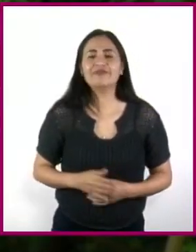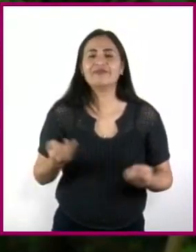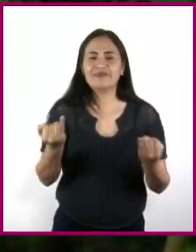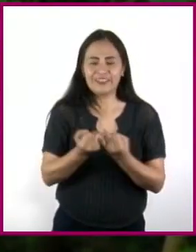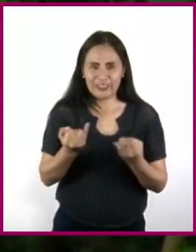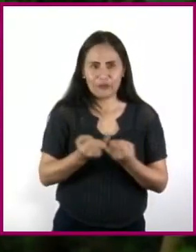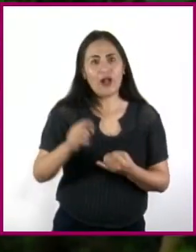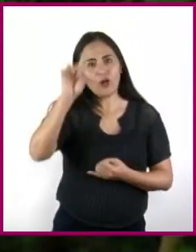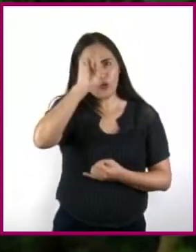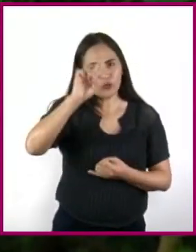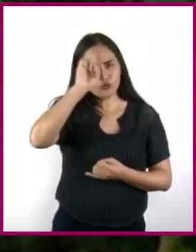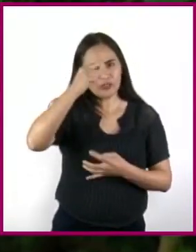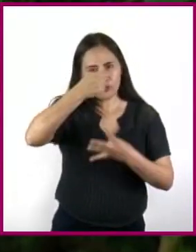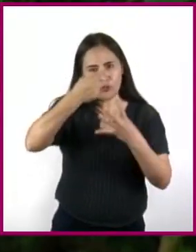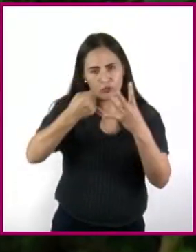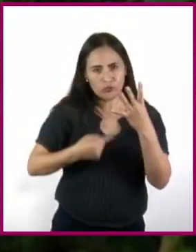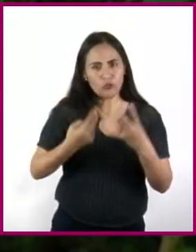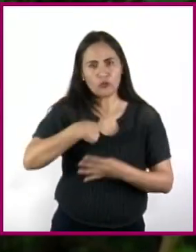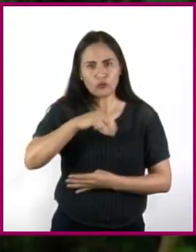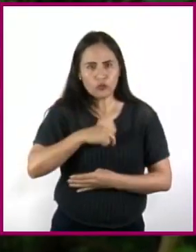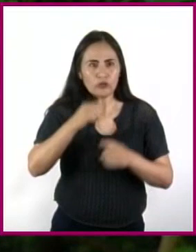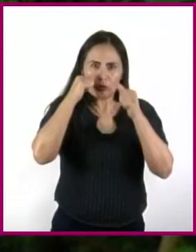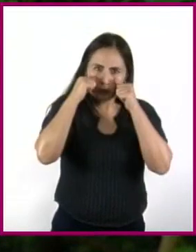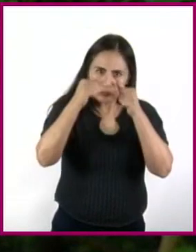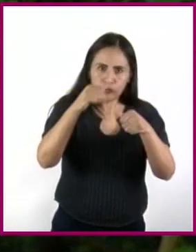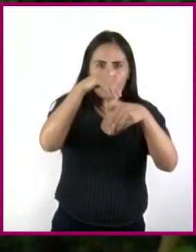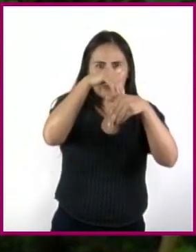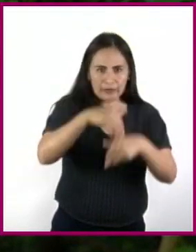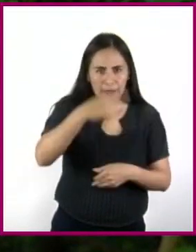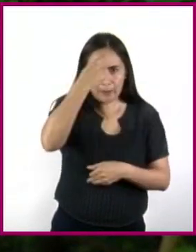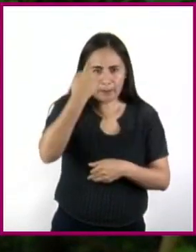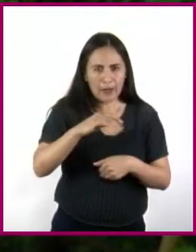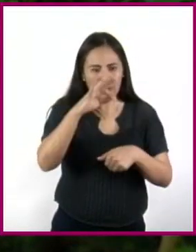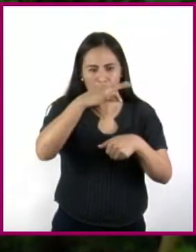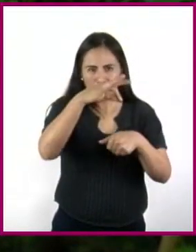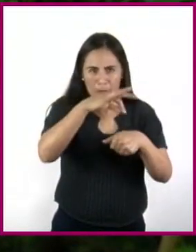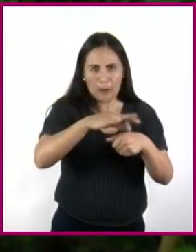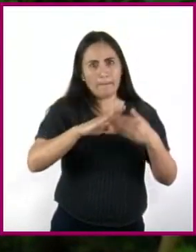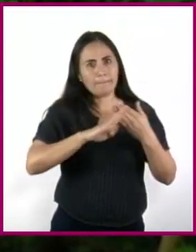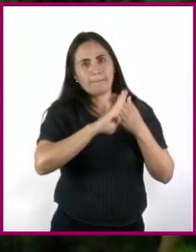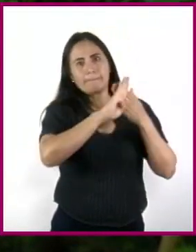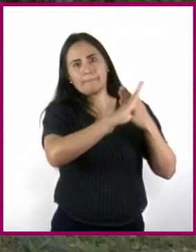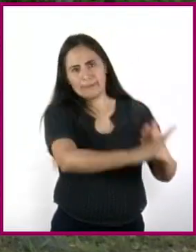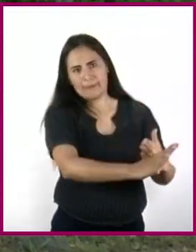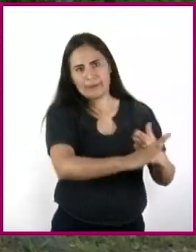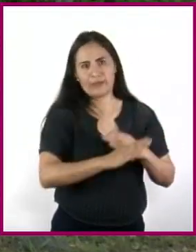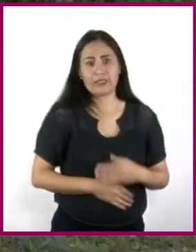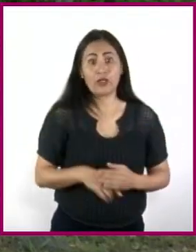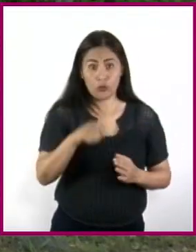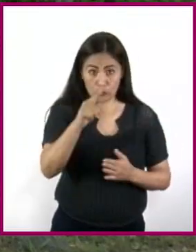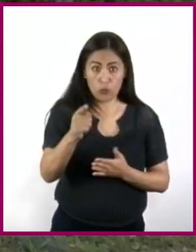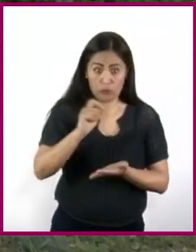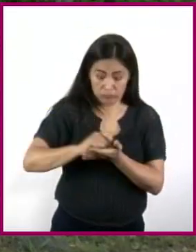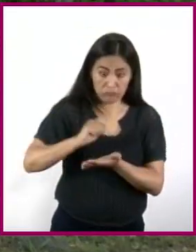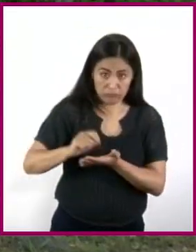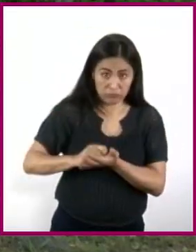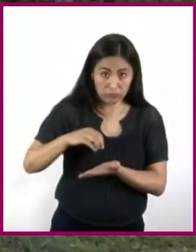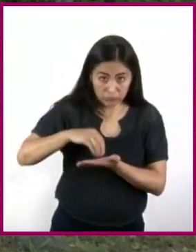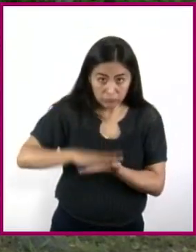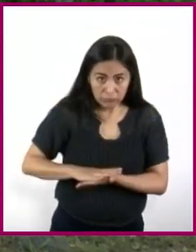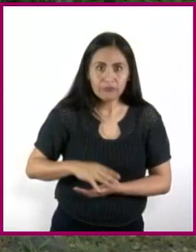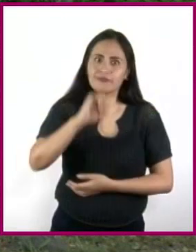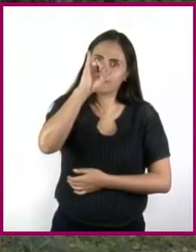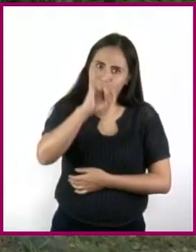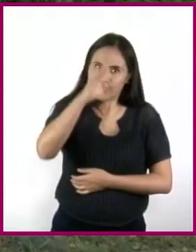conocimos las recomendaciones que debemos tomar en cuenta para evitar las picaduras. Daniel, ¿las apuntaste? Por supuesto. ¿Y